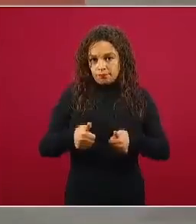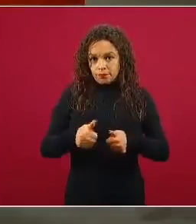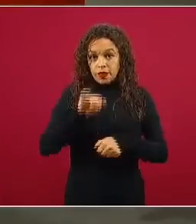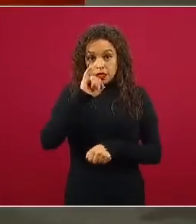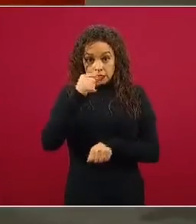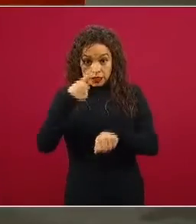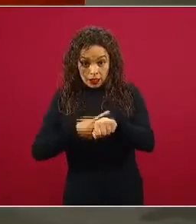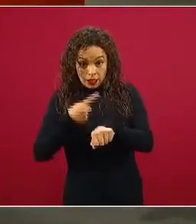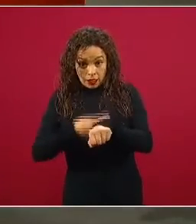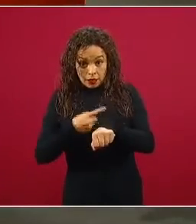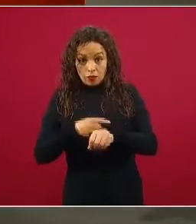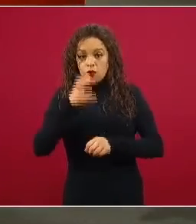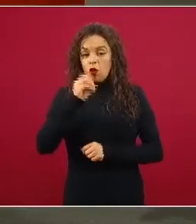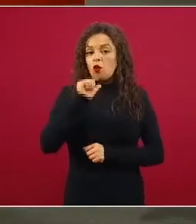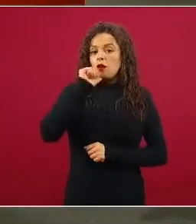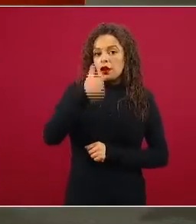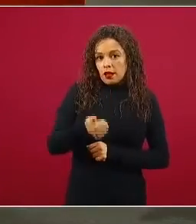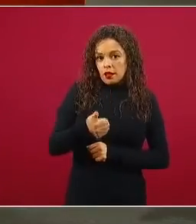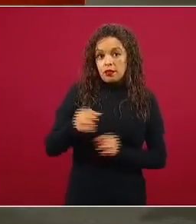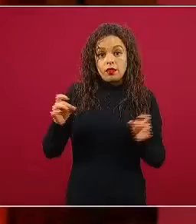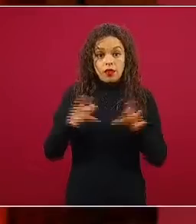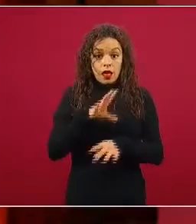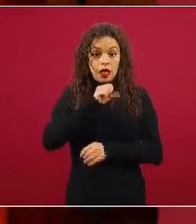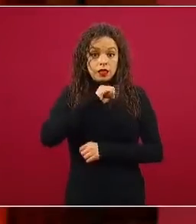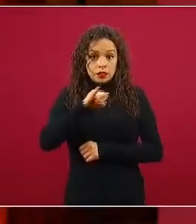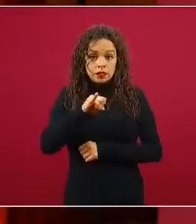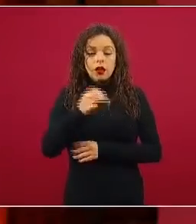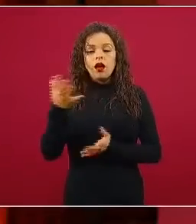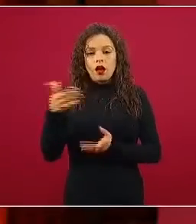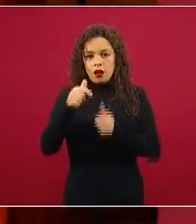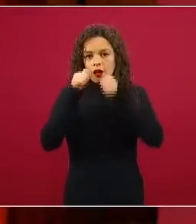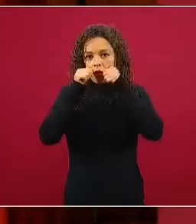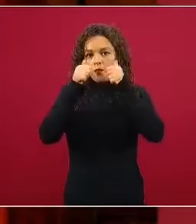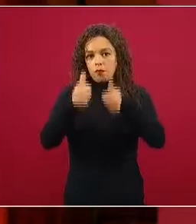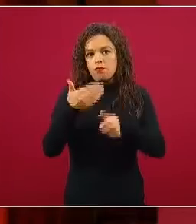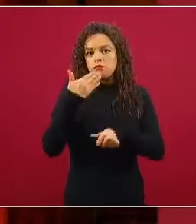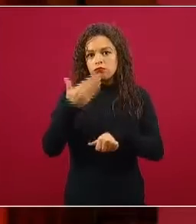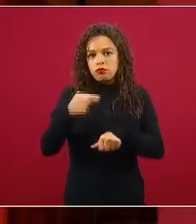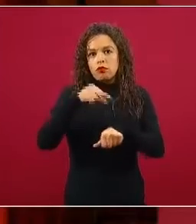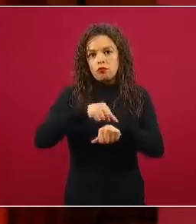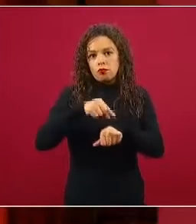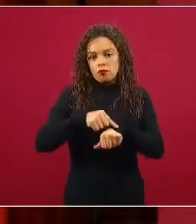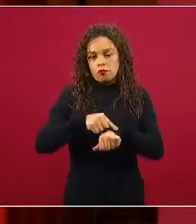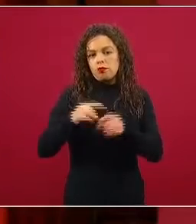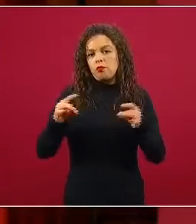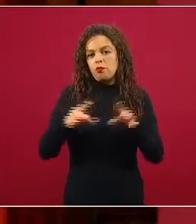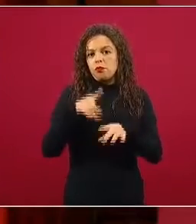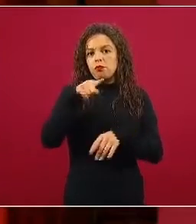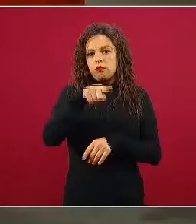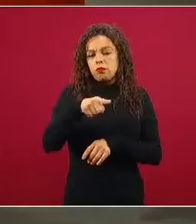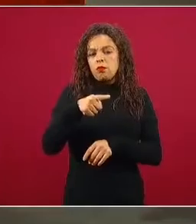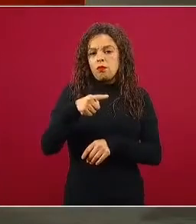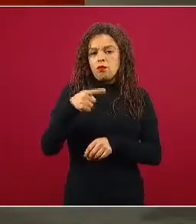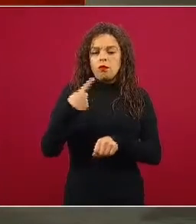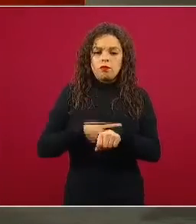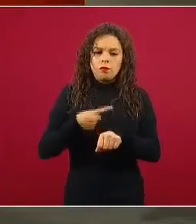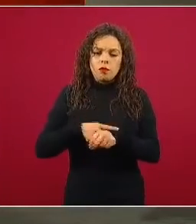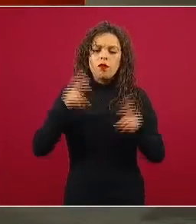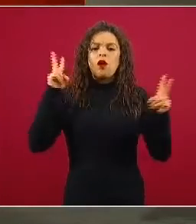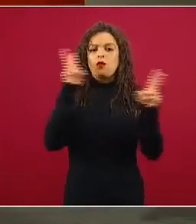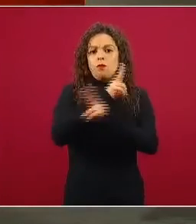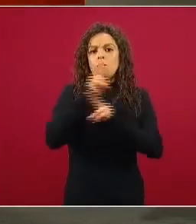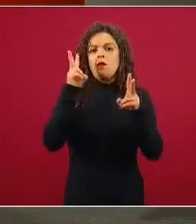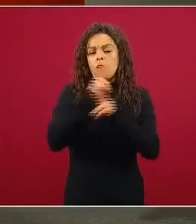lado y por otro lado recibir la atención médica correspondiente a tener una infección respiratoria aguda. En la